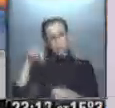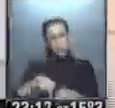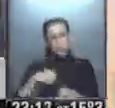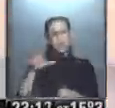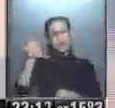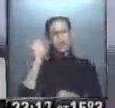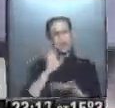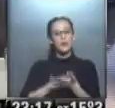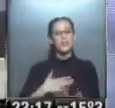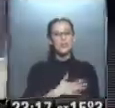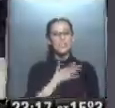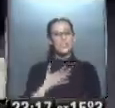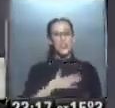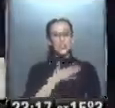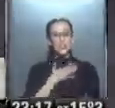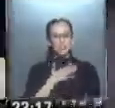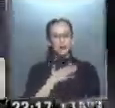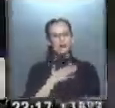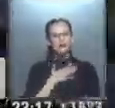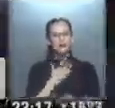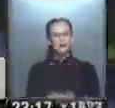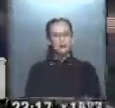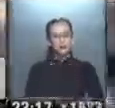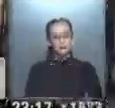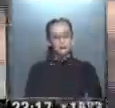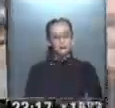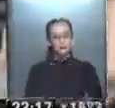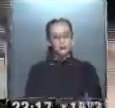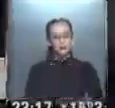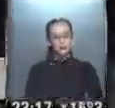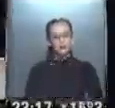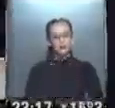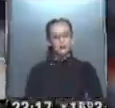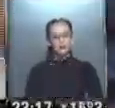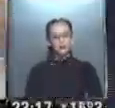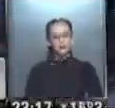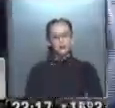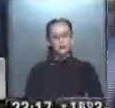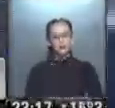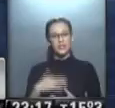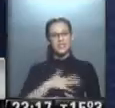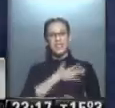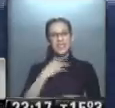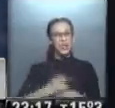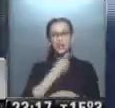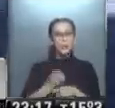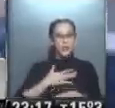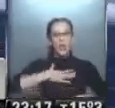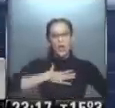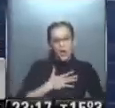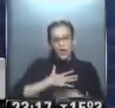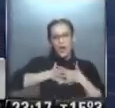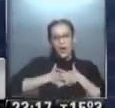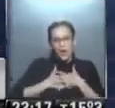recuerda, una sensación que tiene, es que tenía que sintió una sensación de no poder respirar, como de no